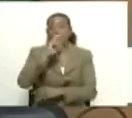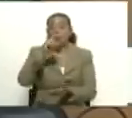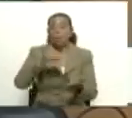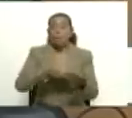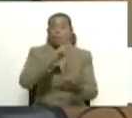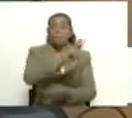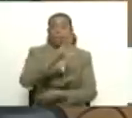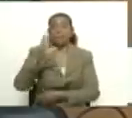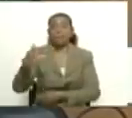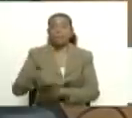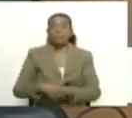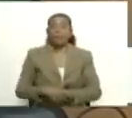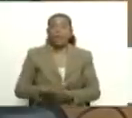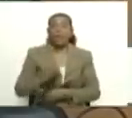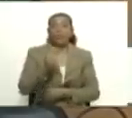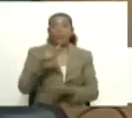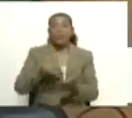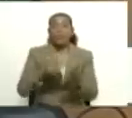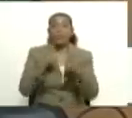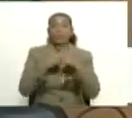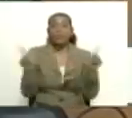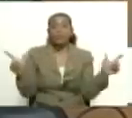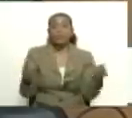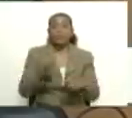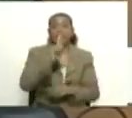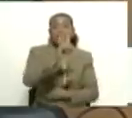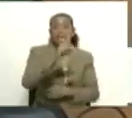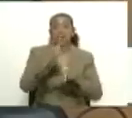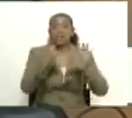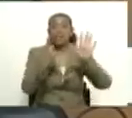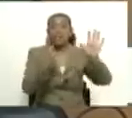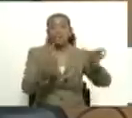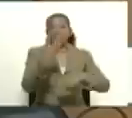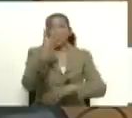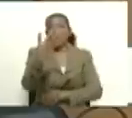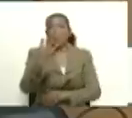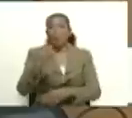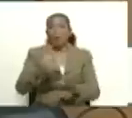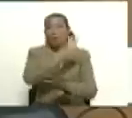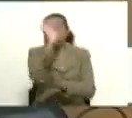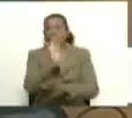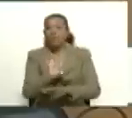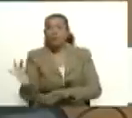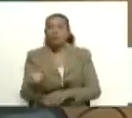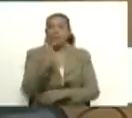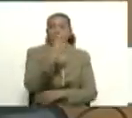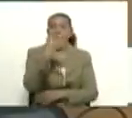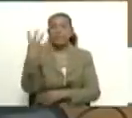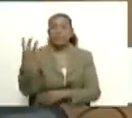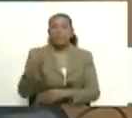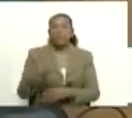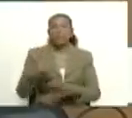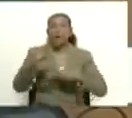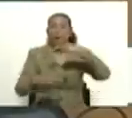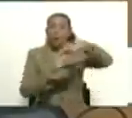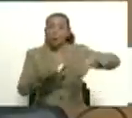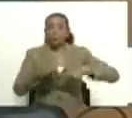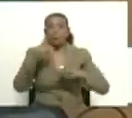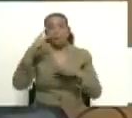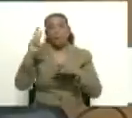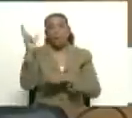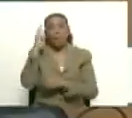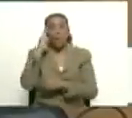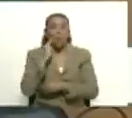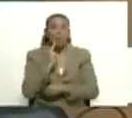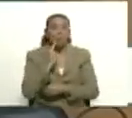año 213 de la Independencia, 164 de la Federación y 24 de la Revolución Bolivariana.